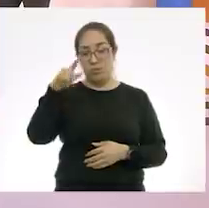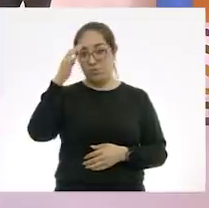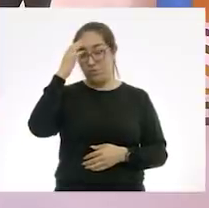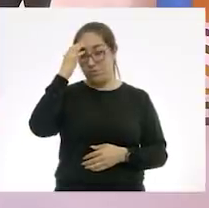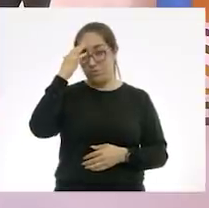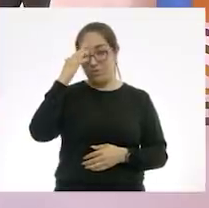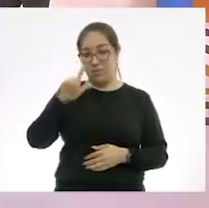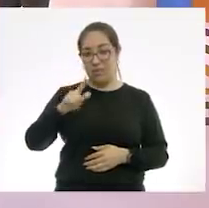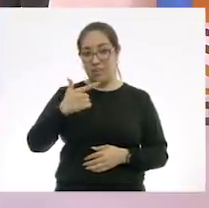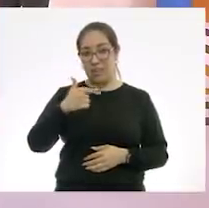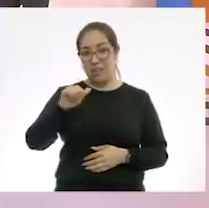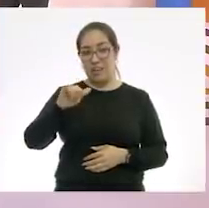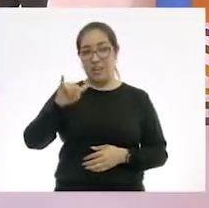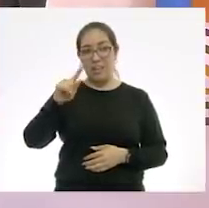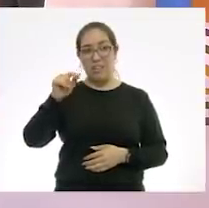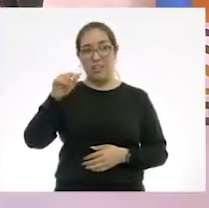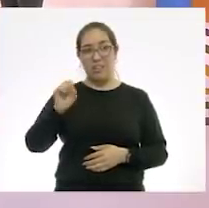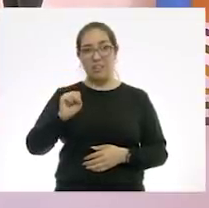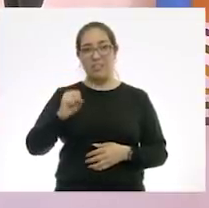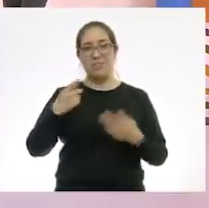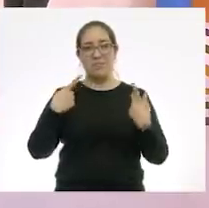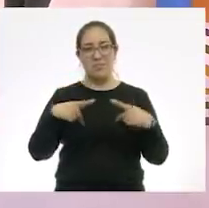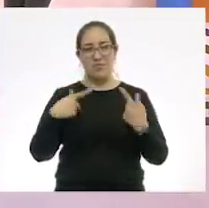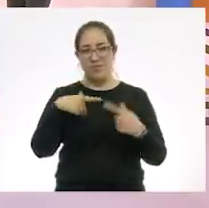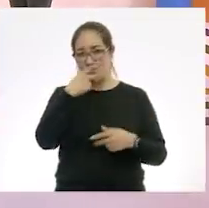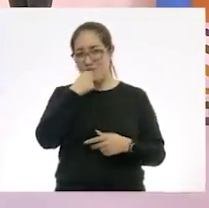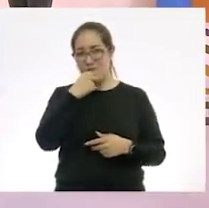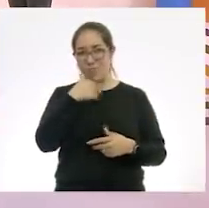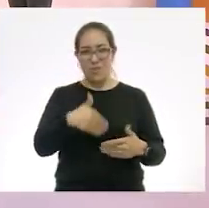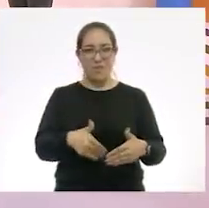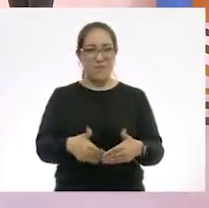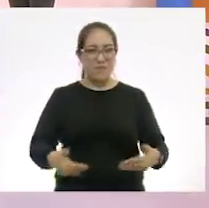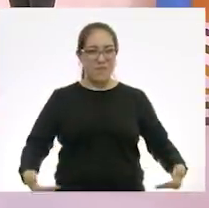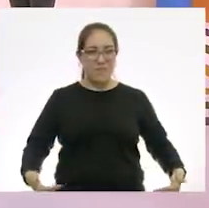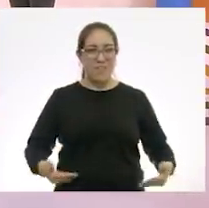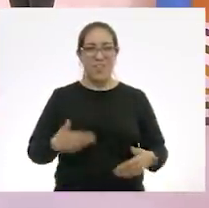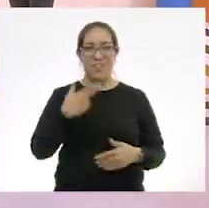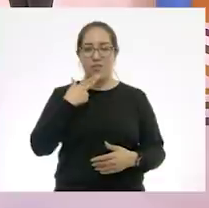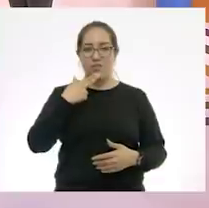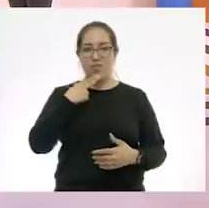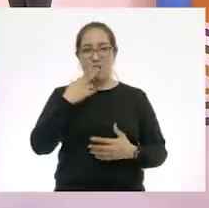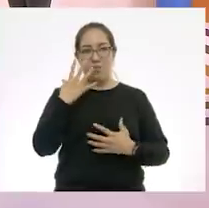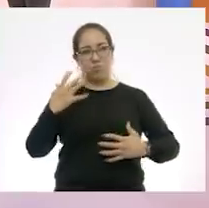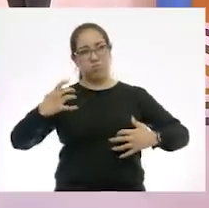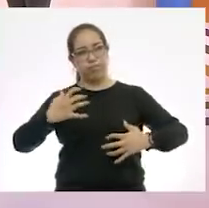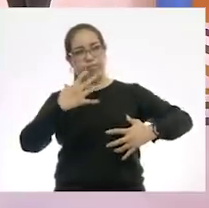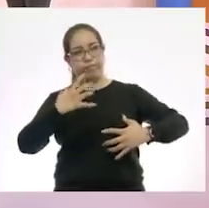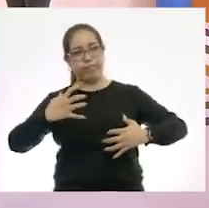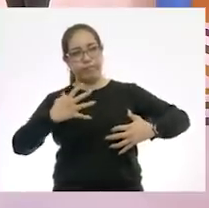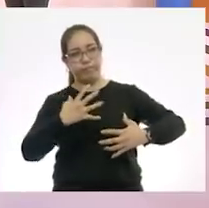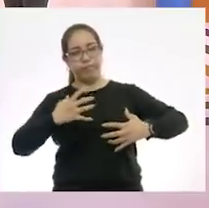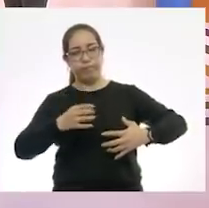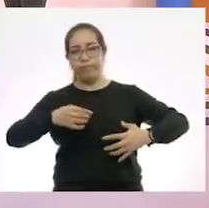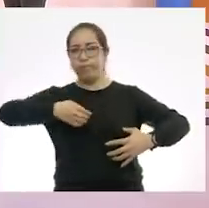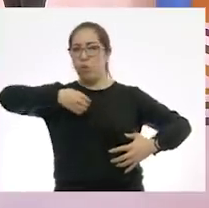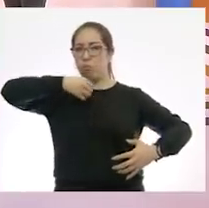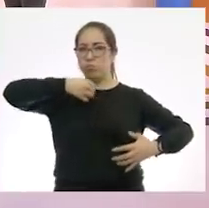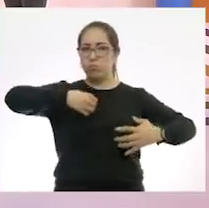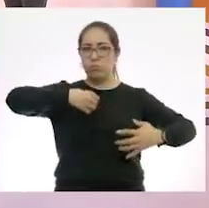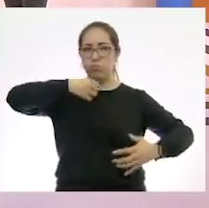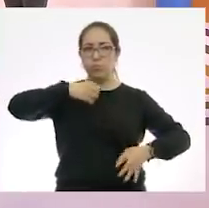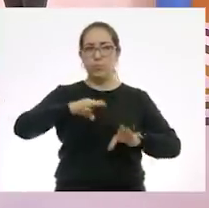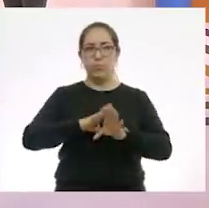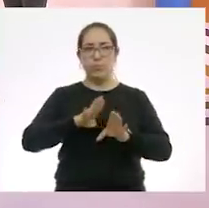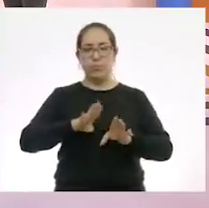gaitas? Esos gaiteros que tienen las faldas escocesas y todo, y van con sus grandes sombreros y con una borla. Que parece que tiene